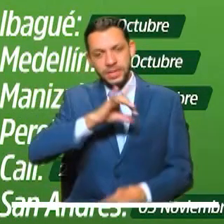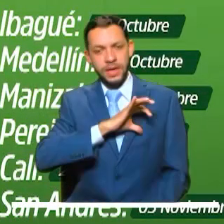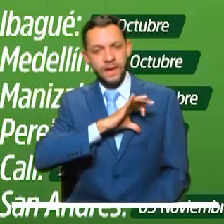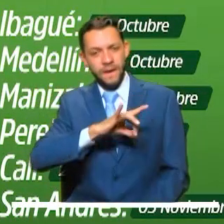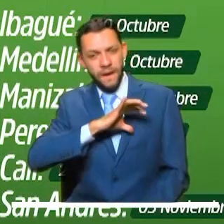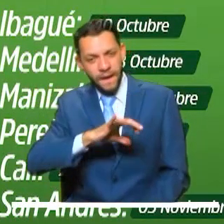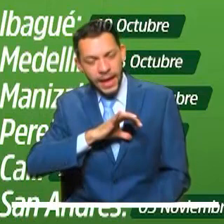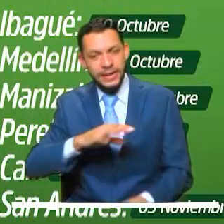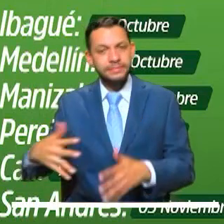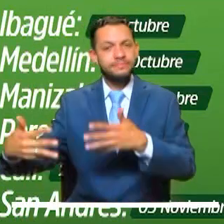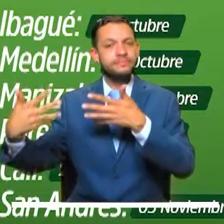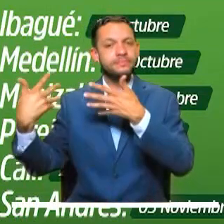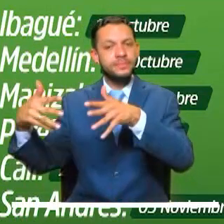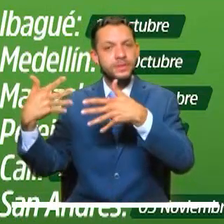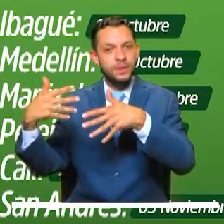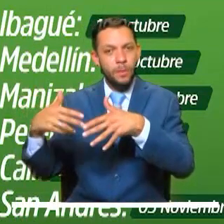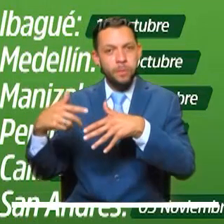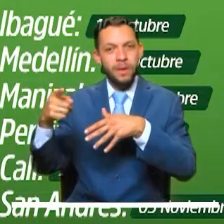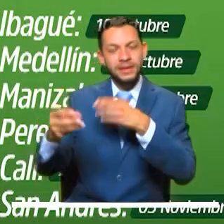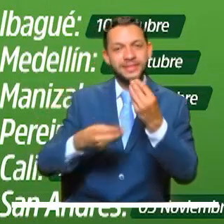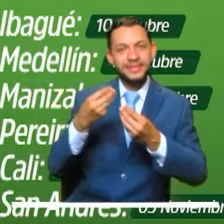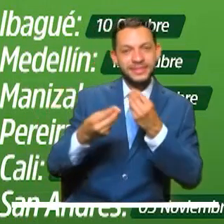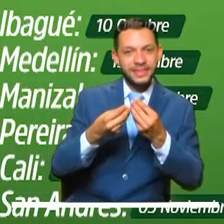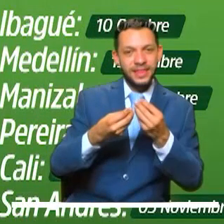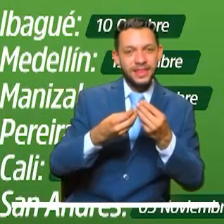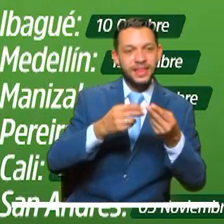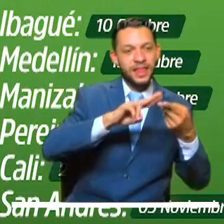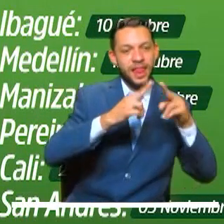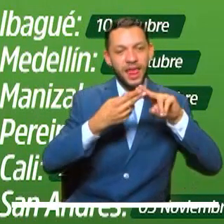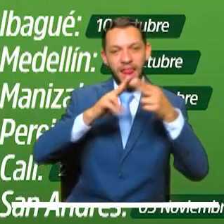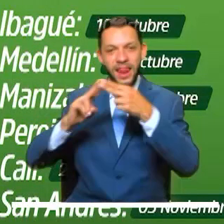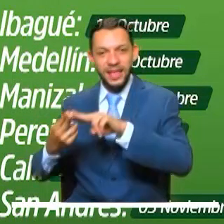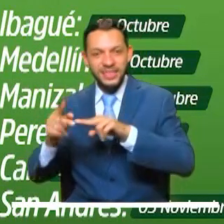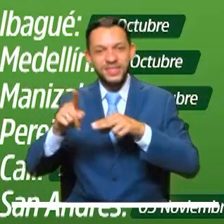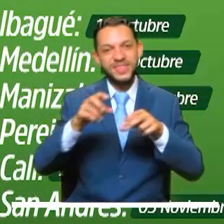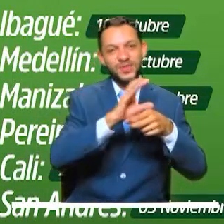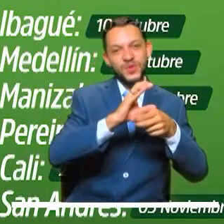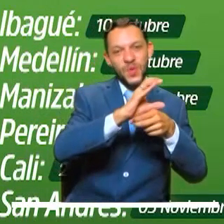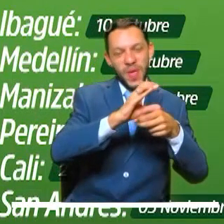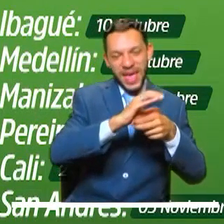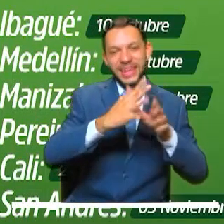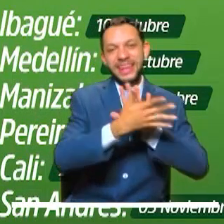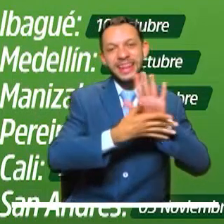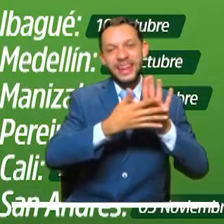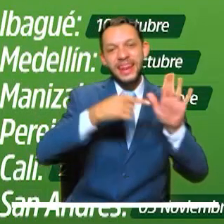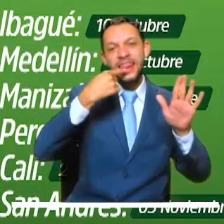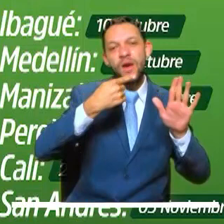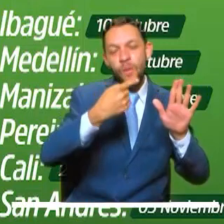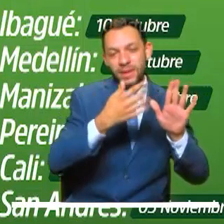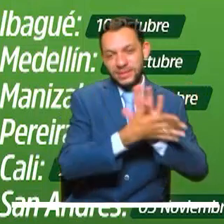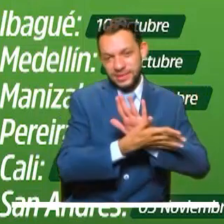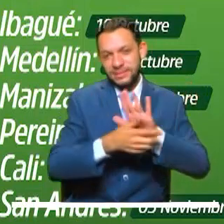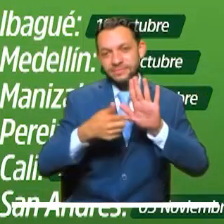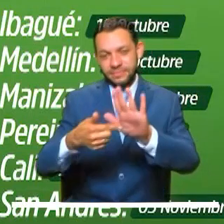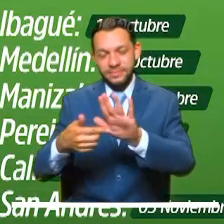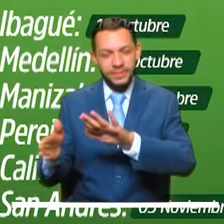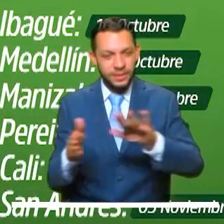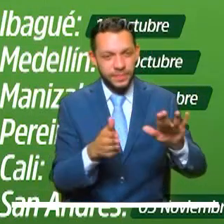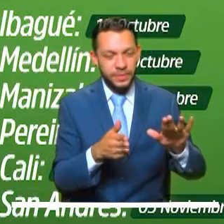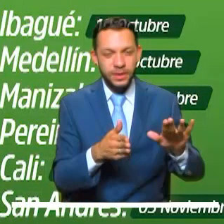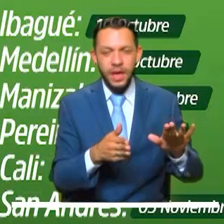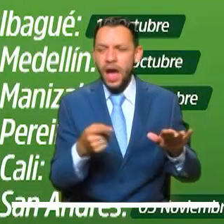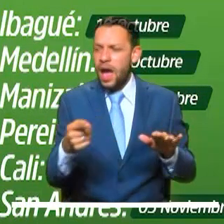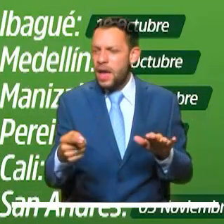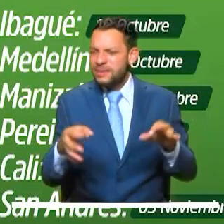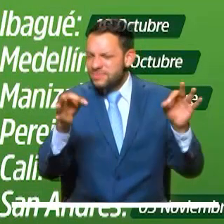andrés a y sebastián trata de traducir tantos nombres de ciudades babe va a ser una